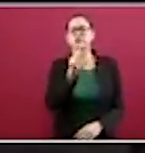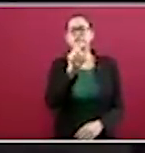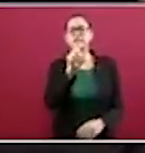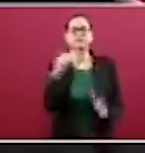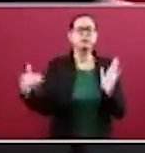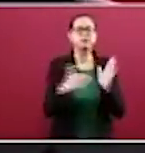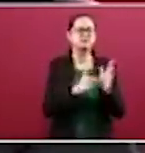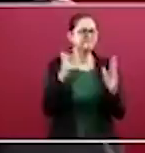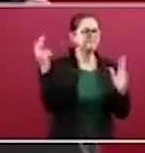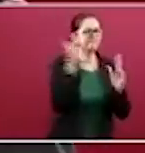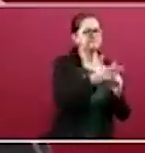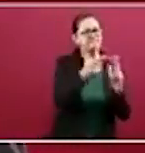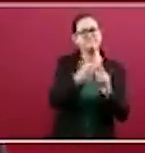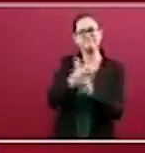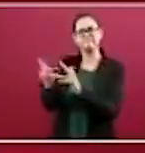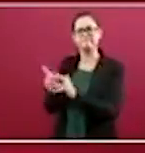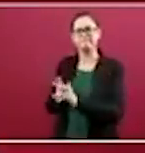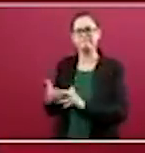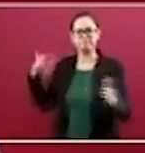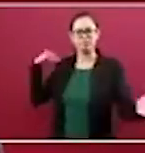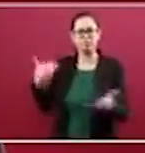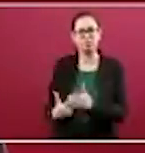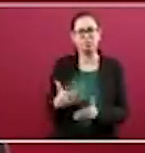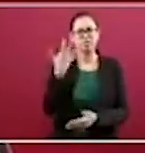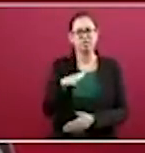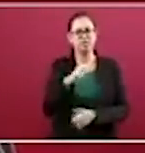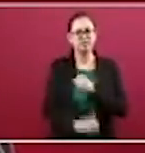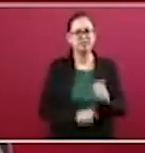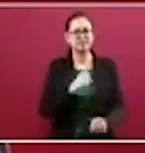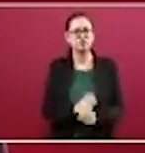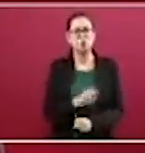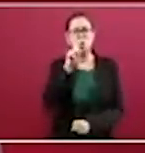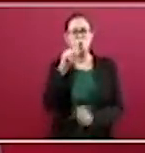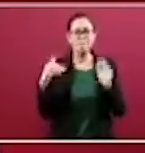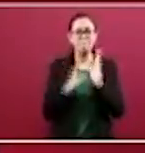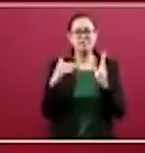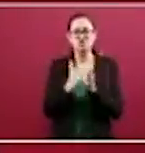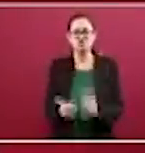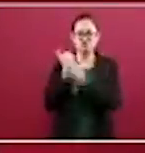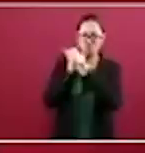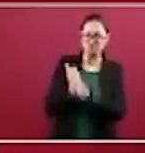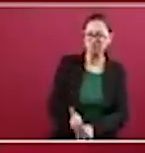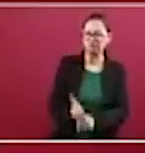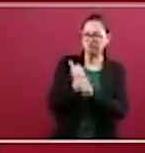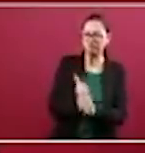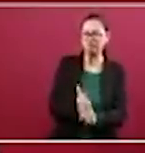230,000 asesinatos en 10 años, más de 1,000,000 de víctimas de la violencia.